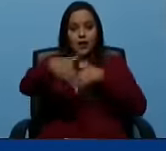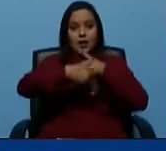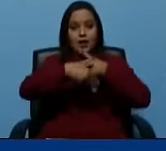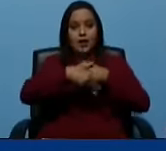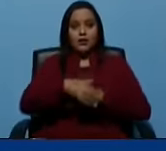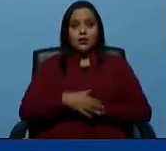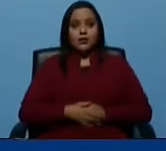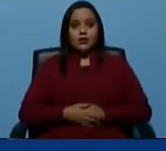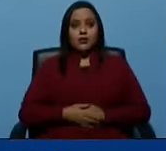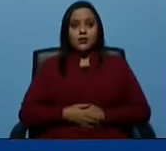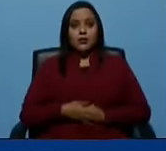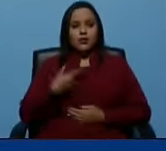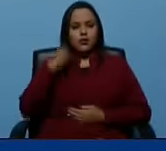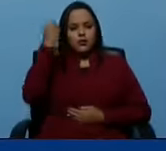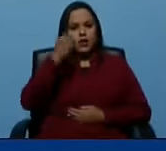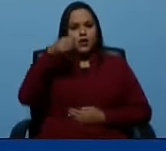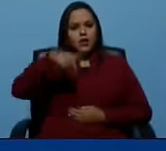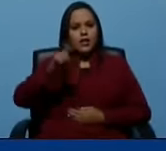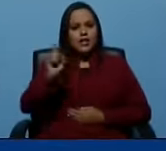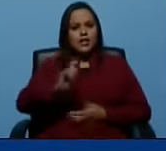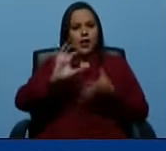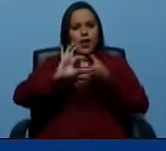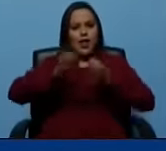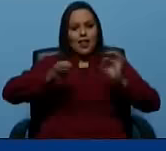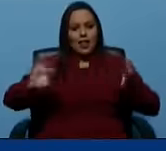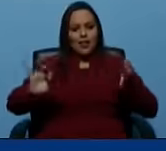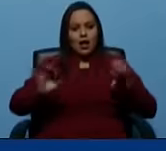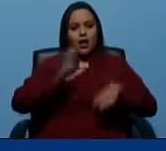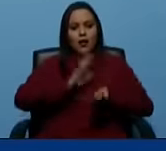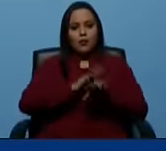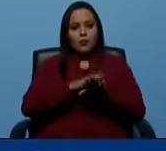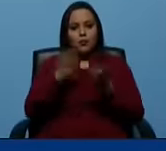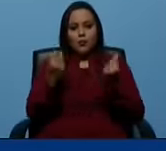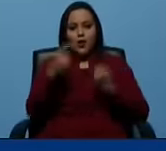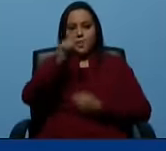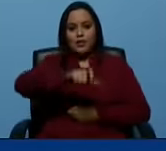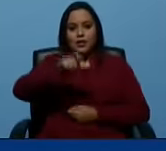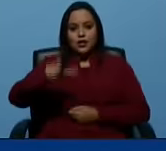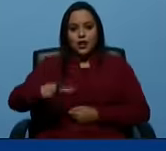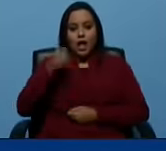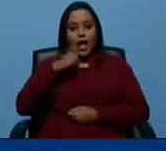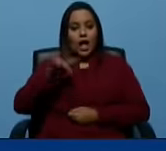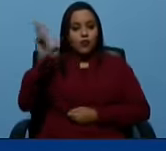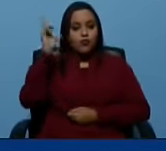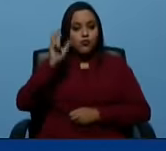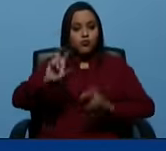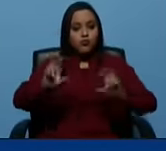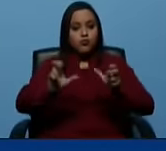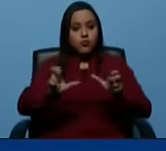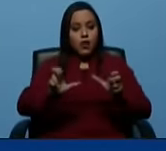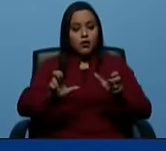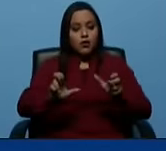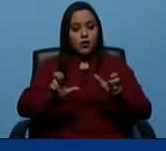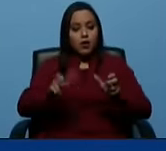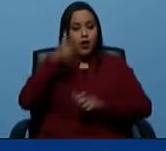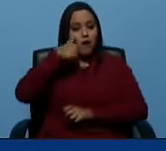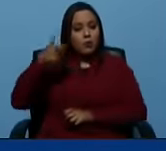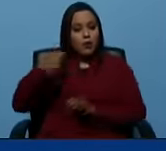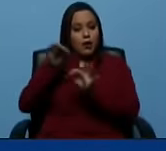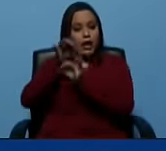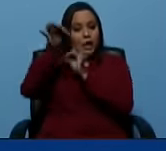Yo creo que amerita una cadena porque hay mucha gente que escucha por radio allá en las poblaciones más lejanas.